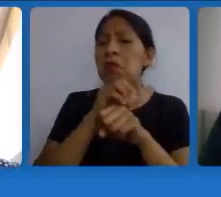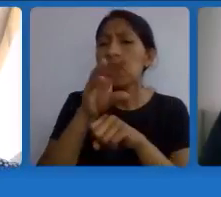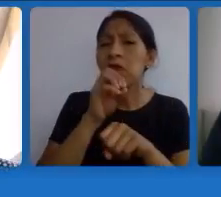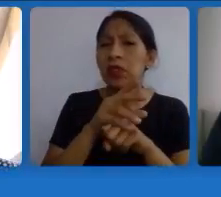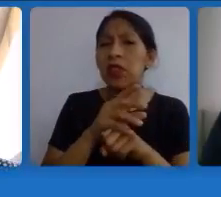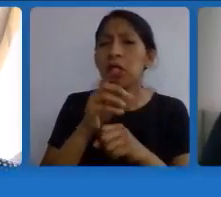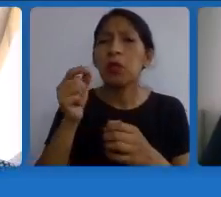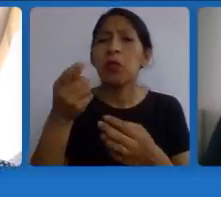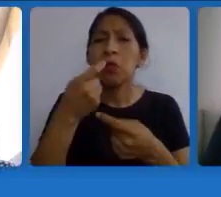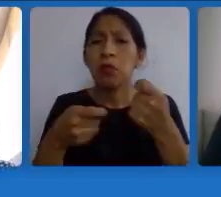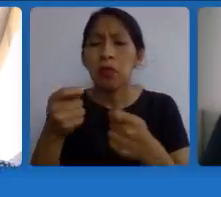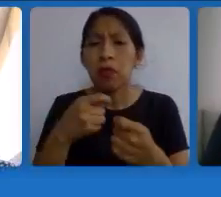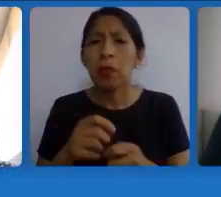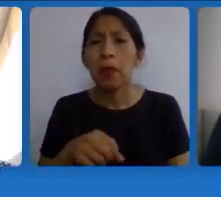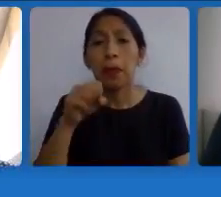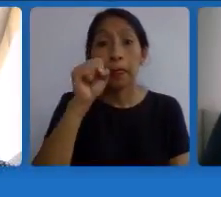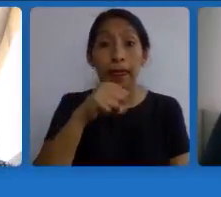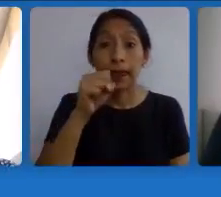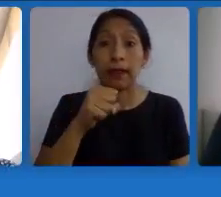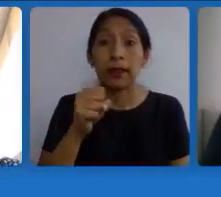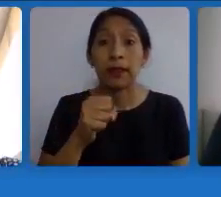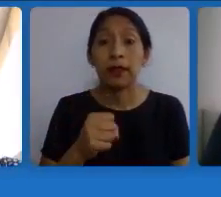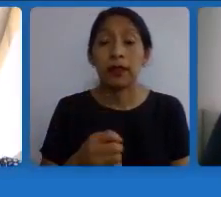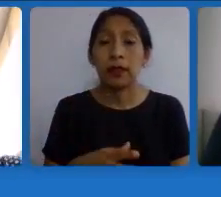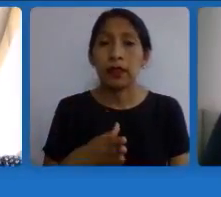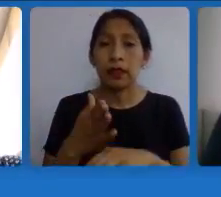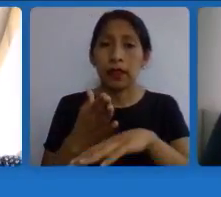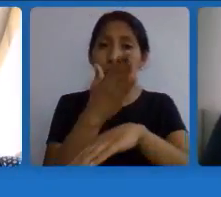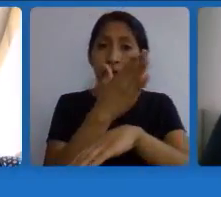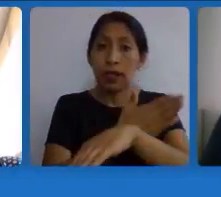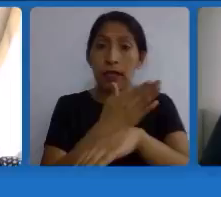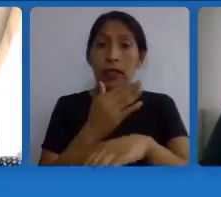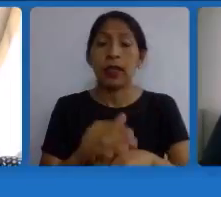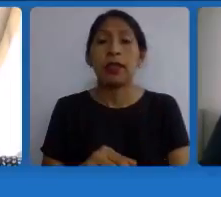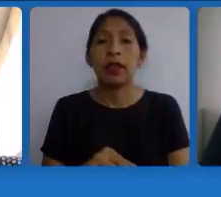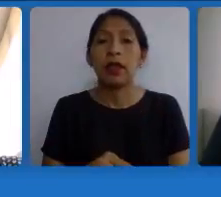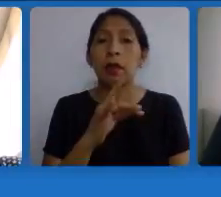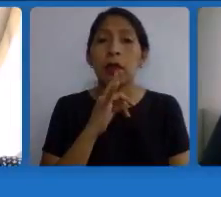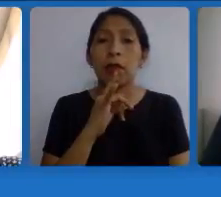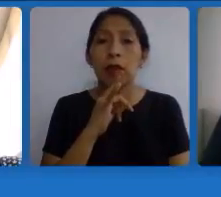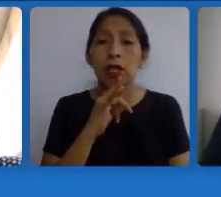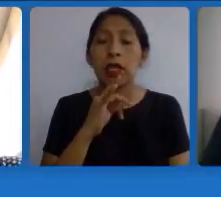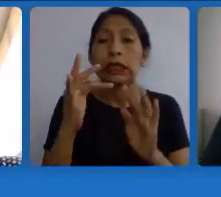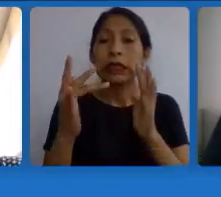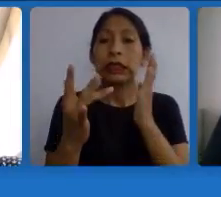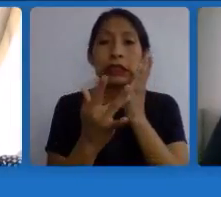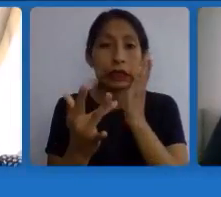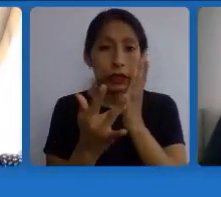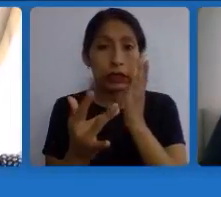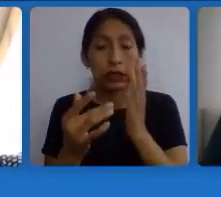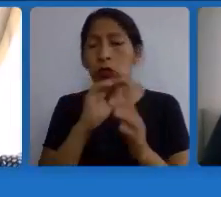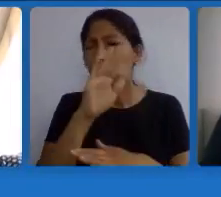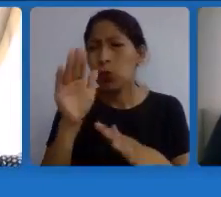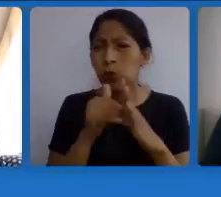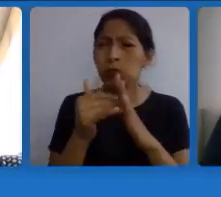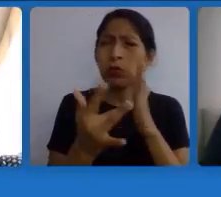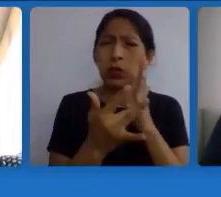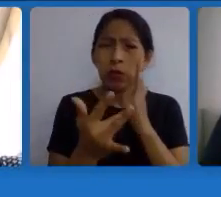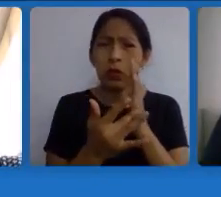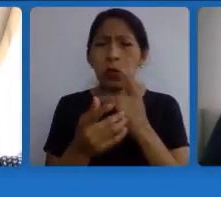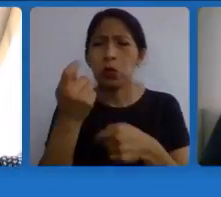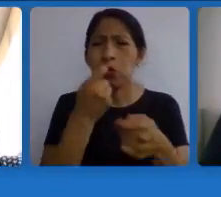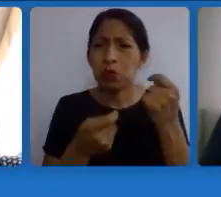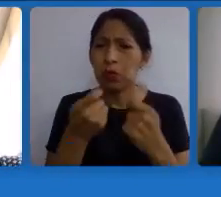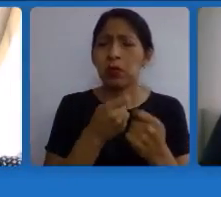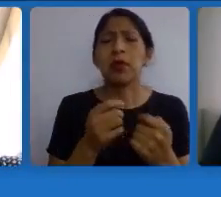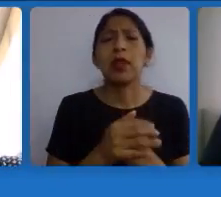Sí, justo como ya lo habíamos mencionado antes, ¿no? El mercado americano es sumamente tecnológico y yo